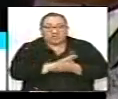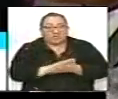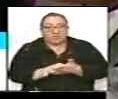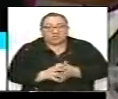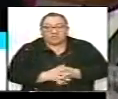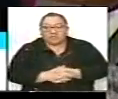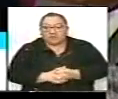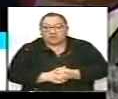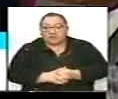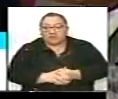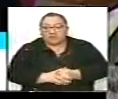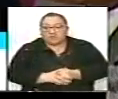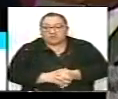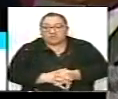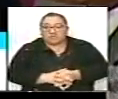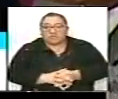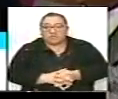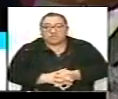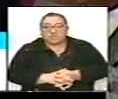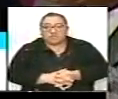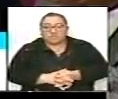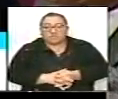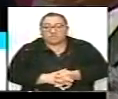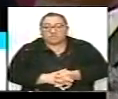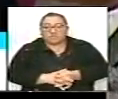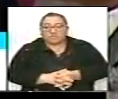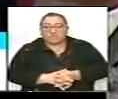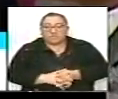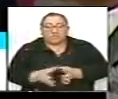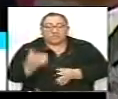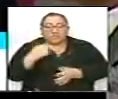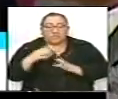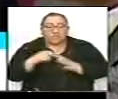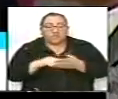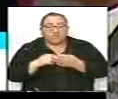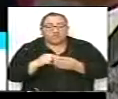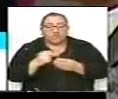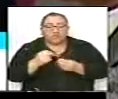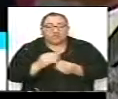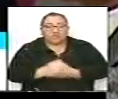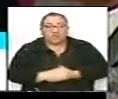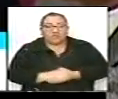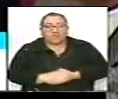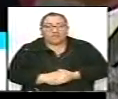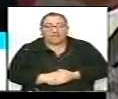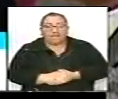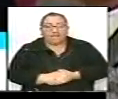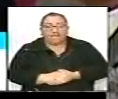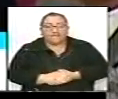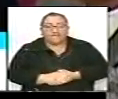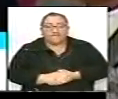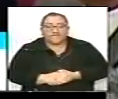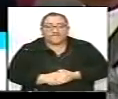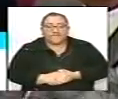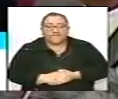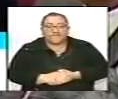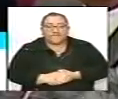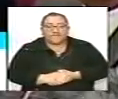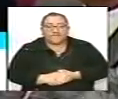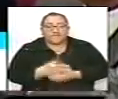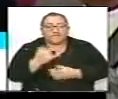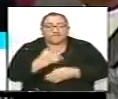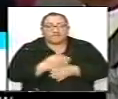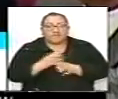tampoco lo que va a trascender como mecanismo revolucionario de la forma de